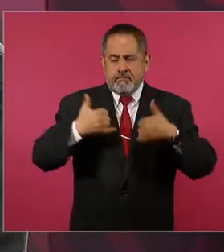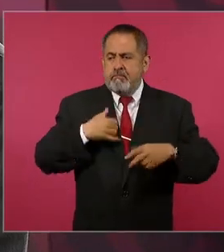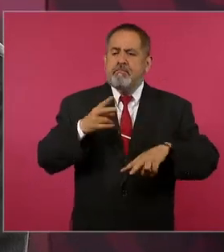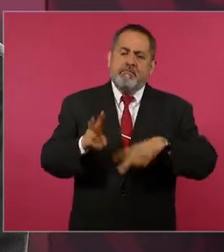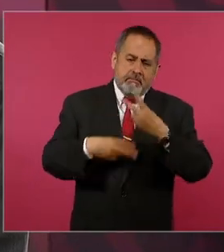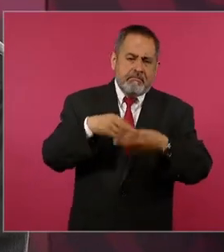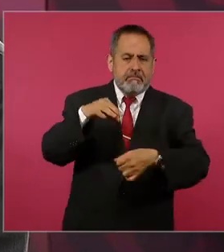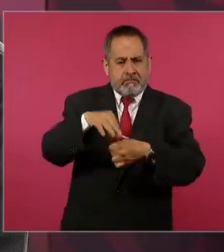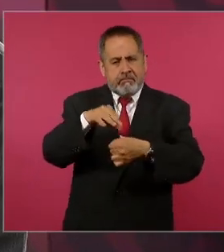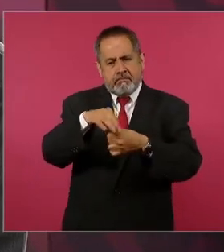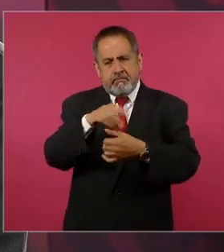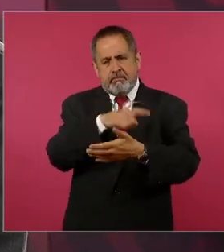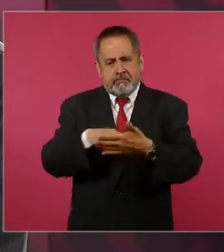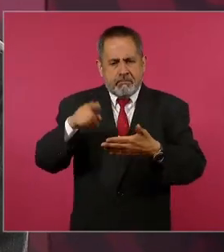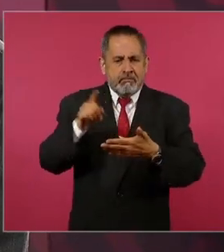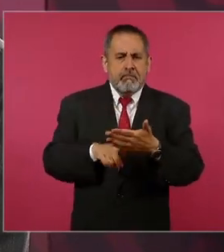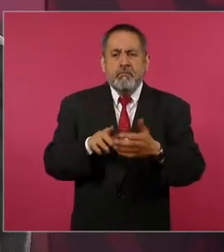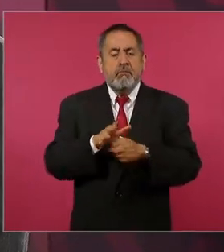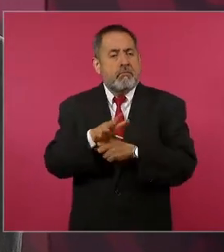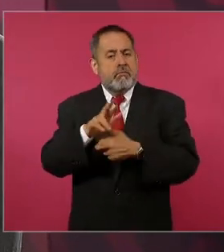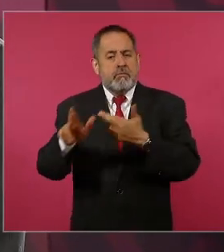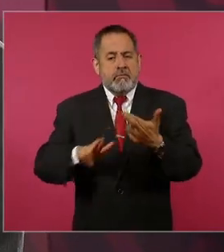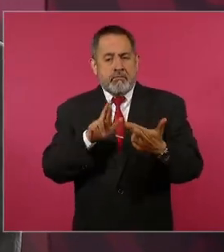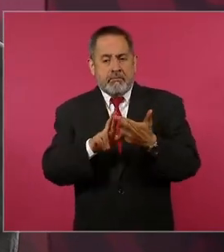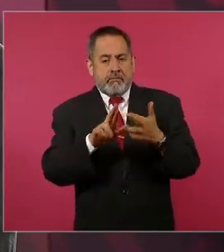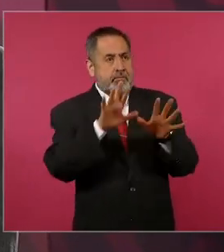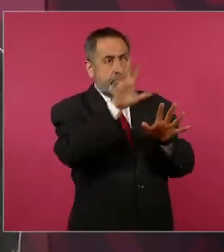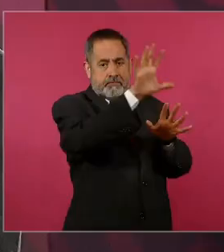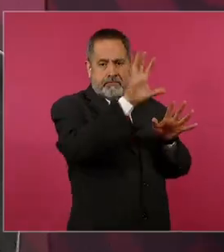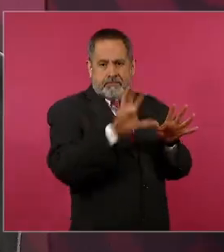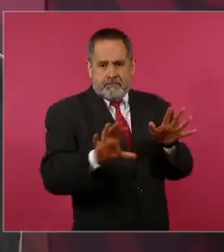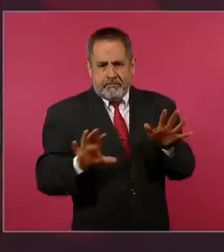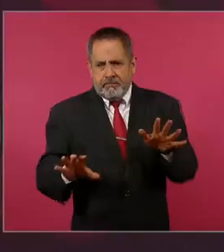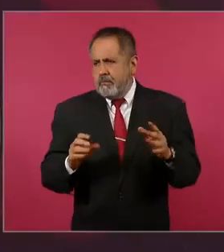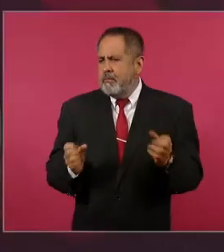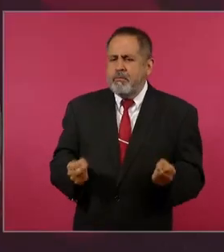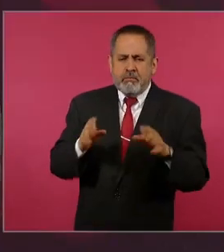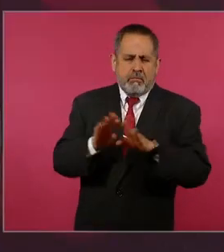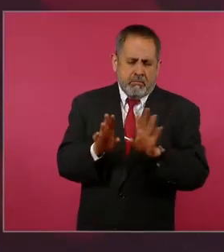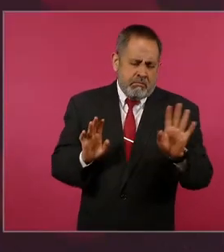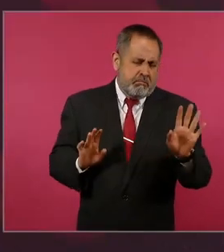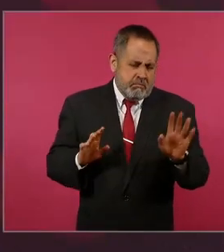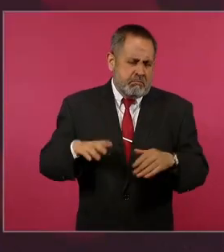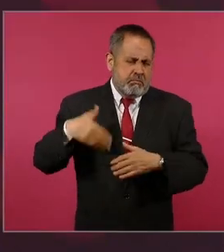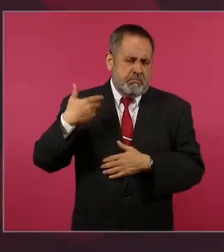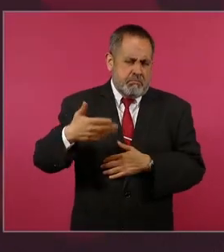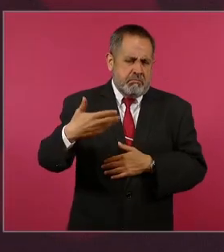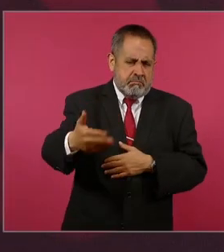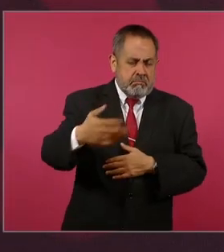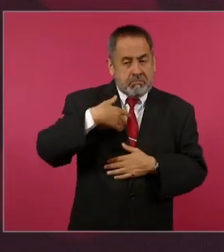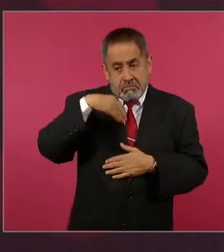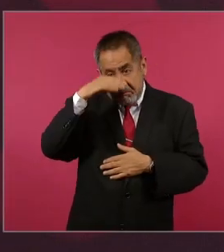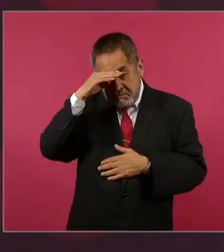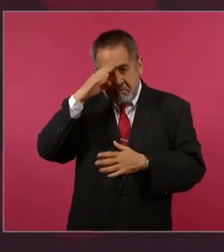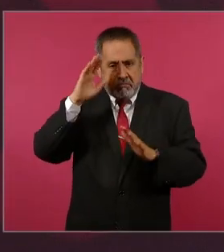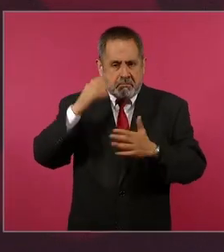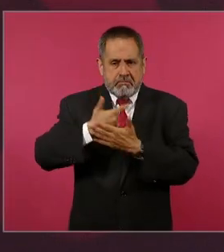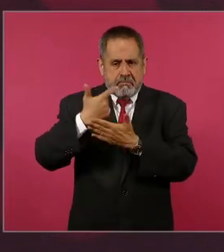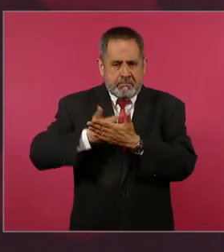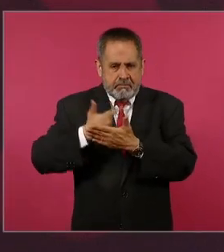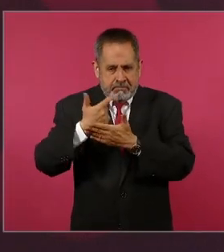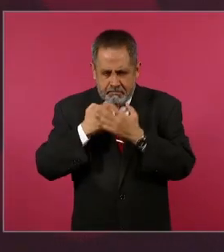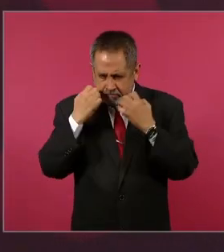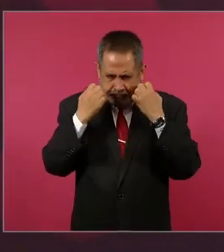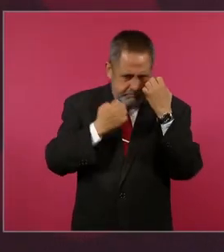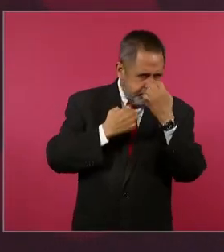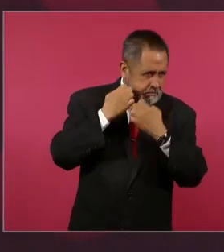participaron, en qué regiones, o sea, se va a hacer con el tiempo, pienso, un